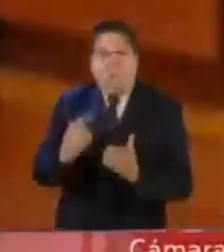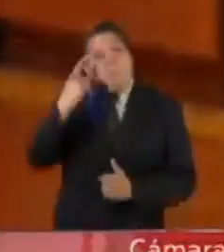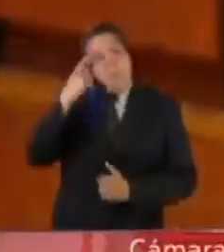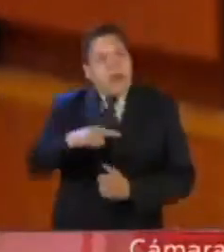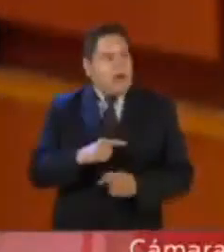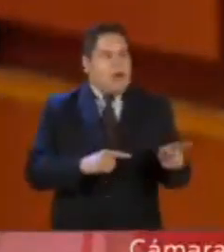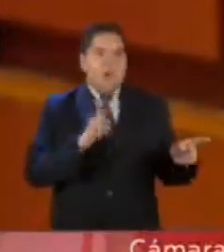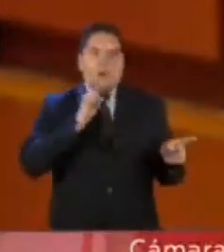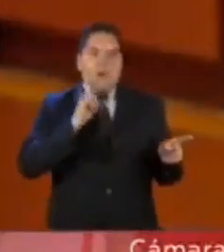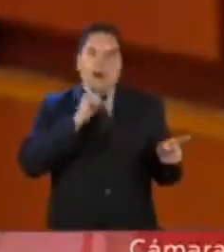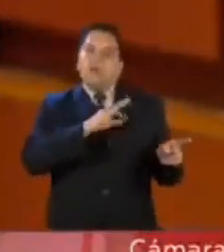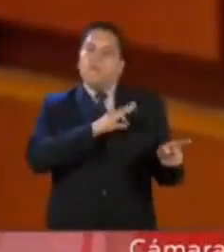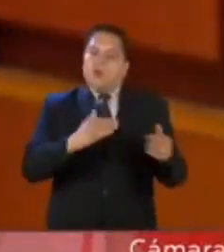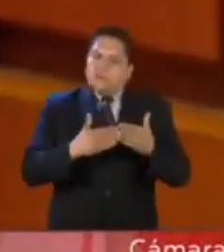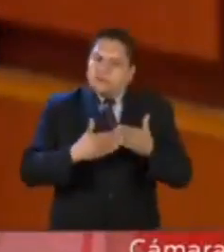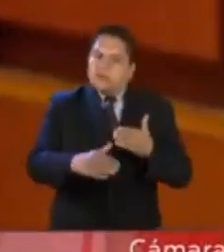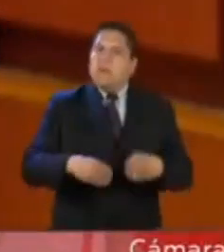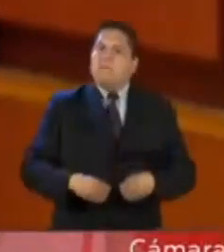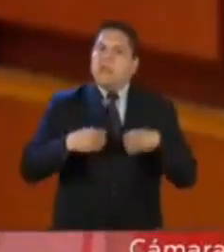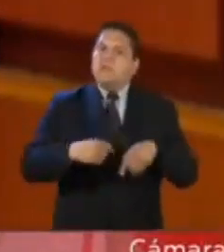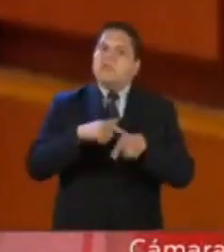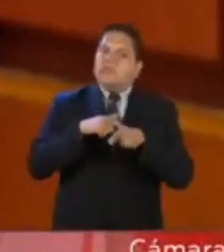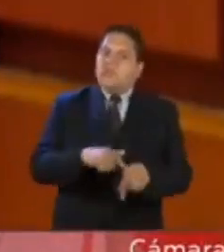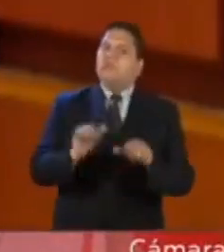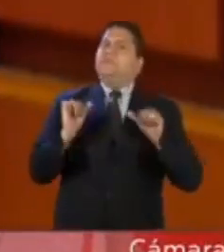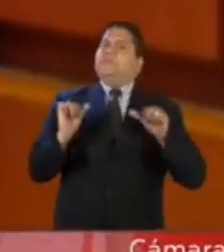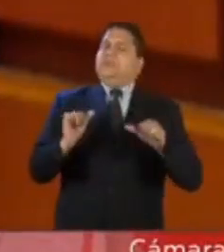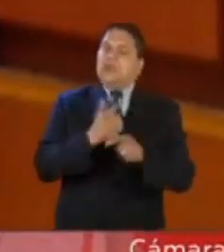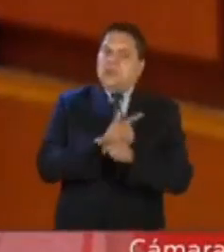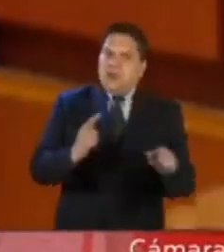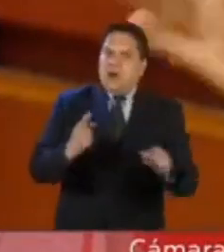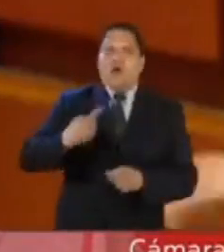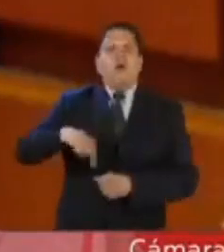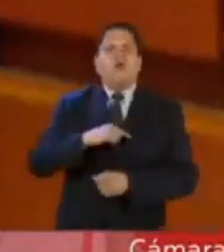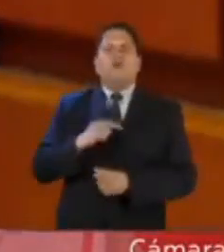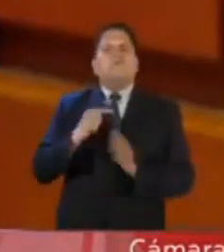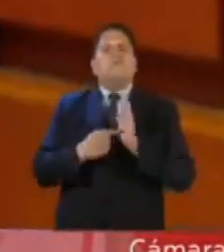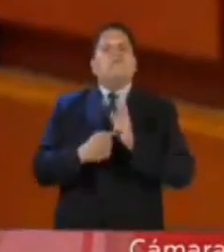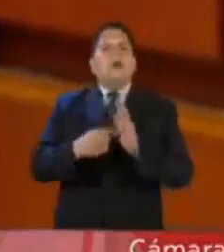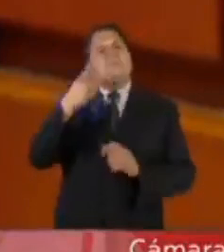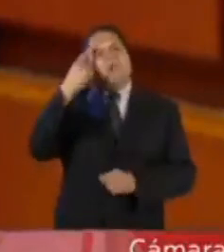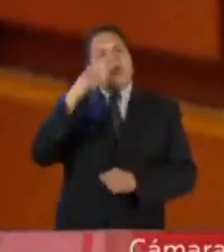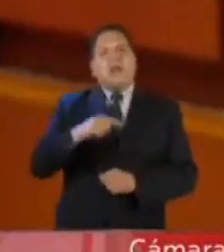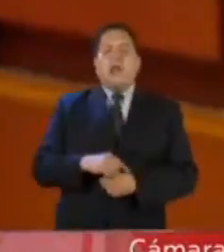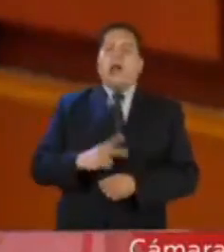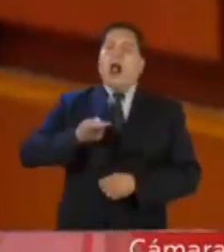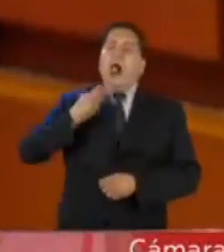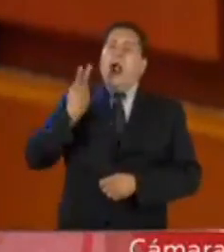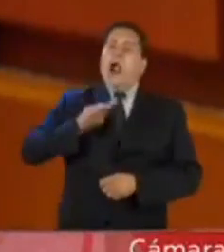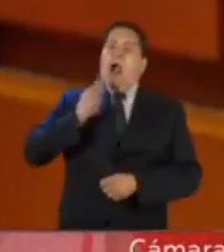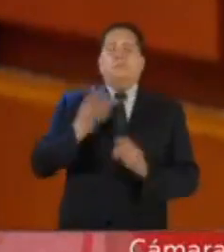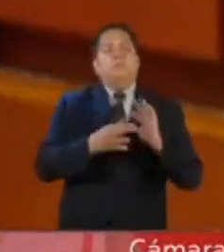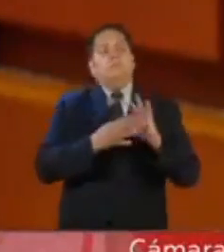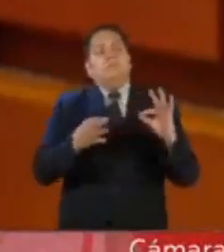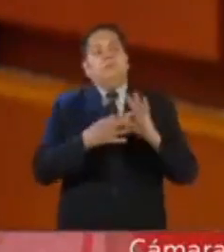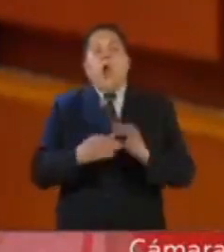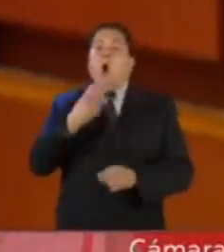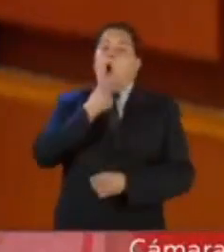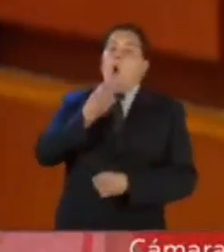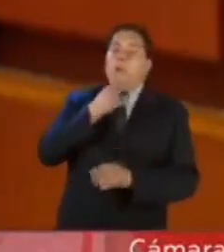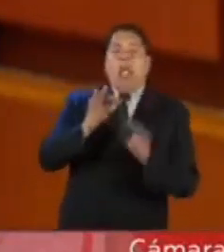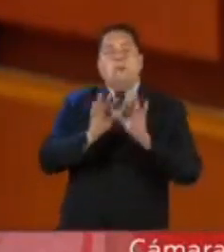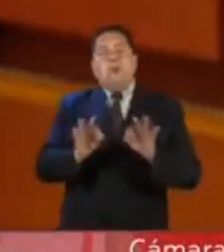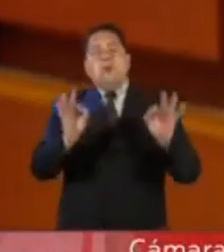su libertad demostramos que para algo llegamos a la política no para seguir con los mismos discursos machistas con los mismos códigos que